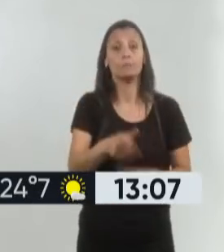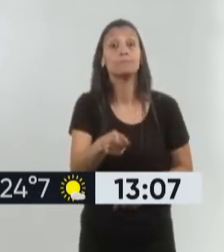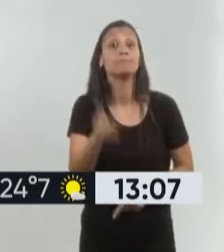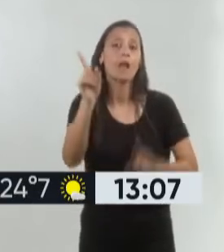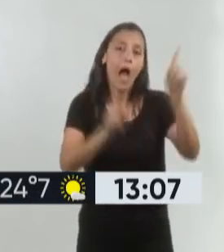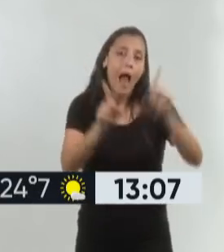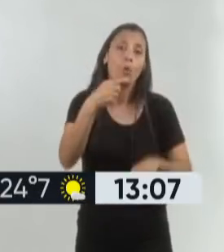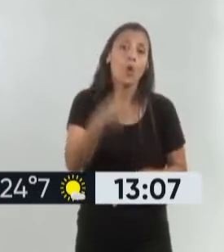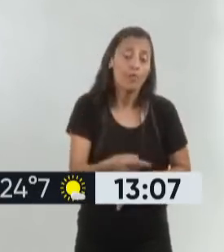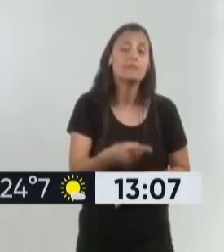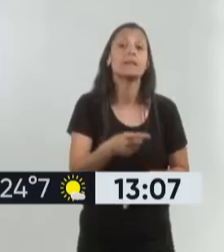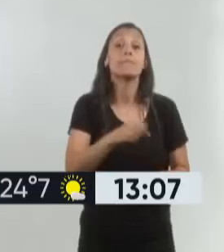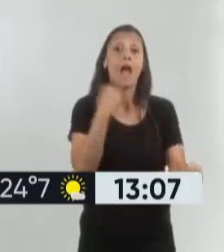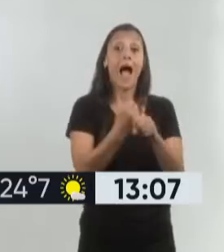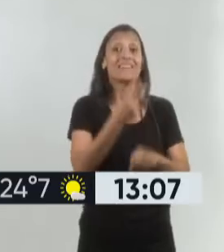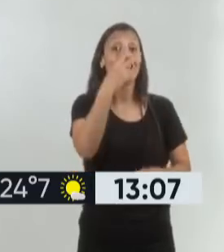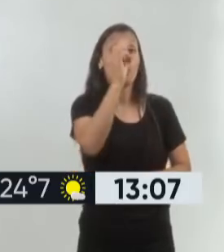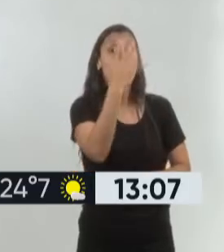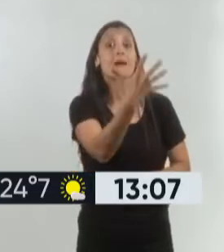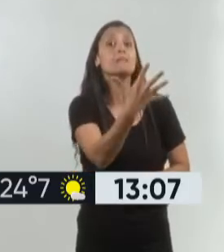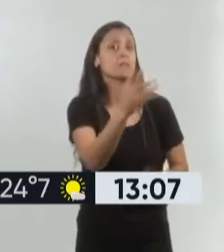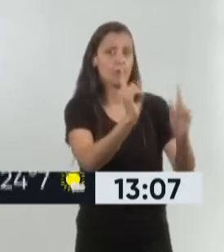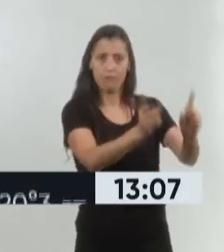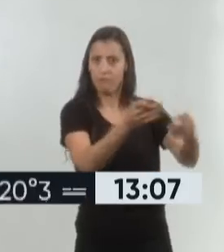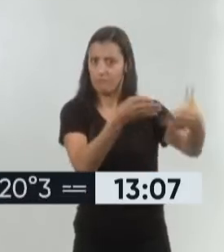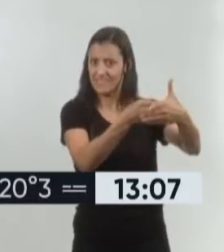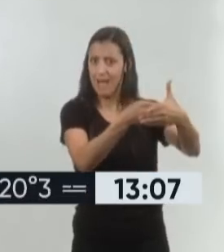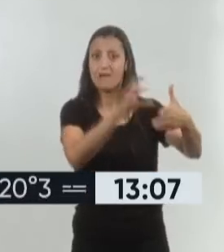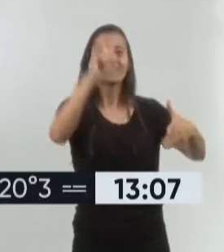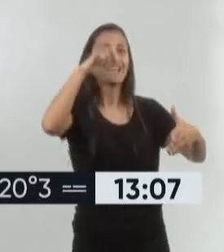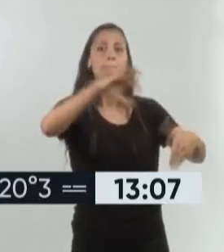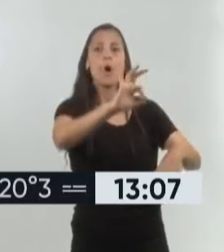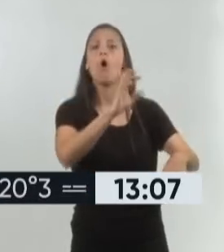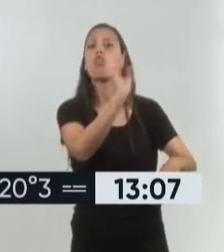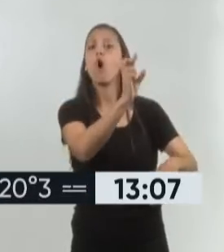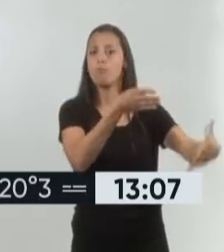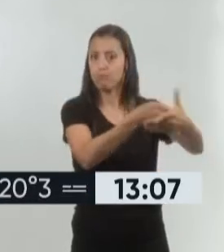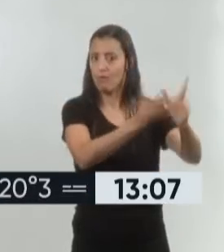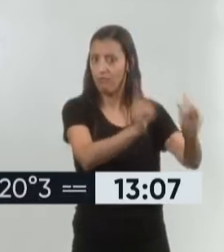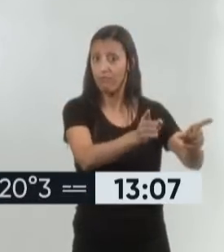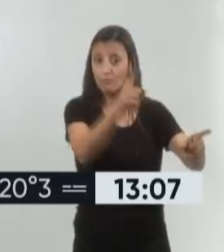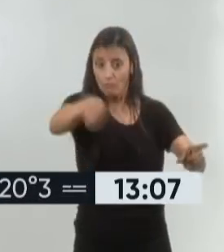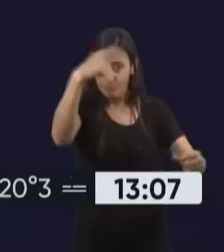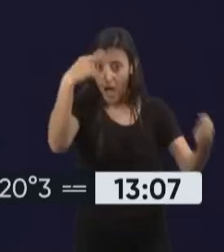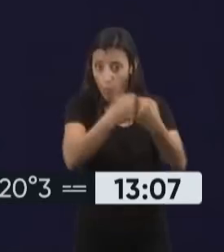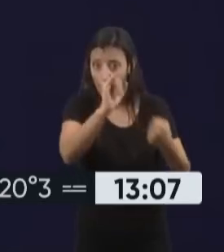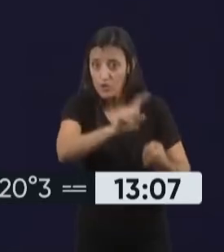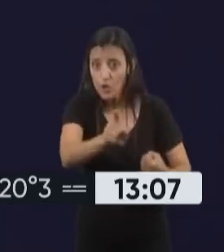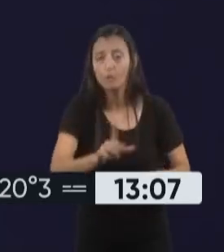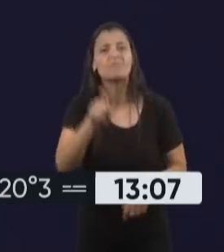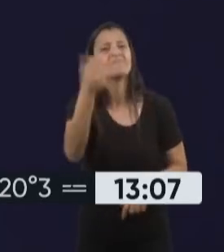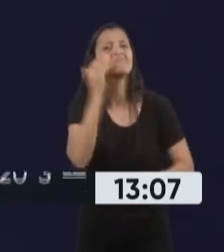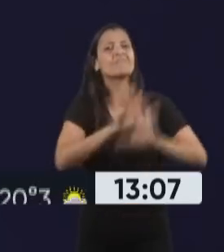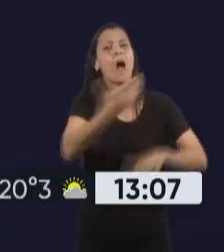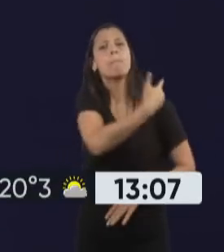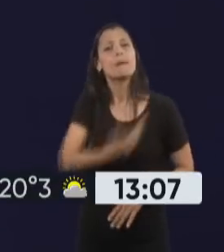que hasta 2025 no hay que levantar el cepo, que hay que mantenerlo. Si ustedes coinciden con este diagnóstico. No, pero eso el presidente ya lo explicó